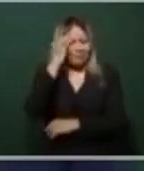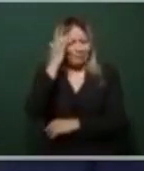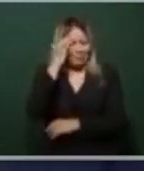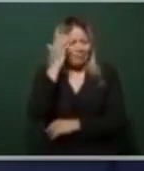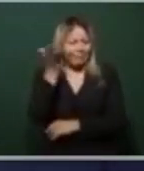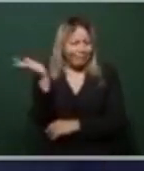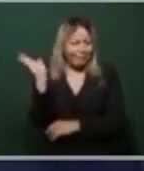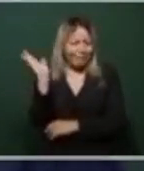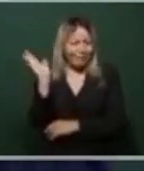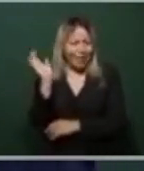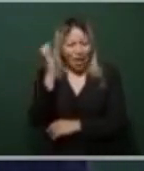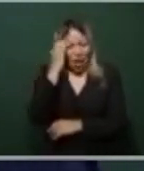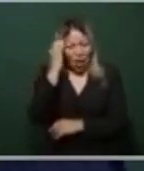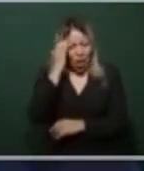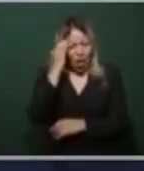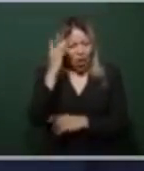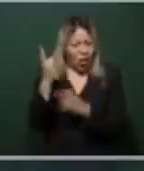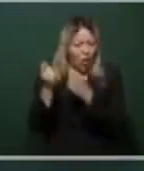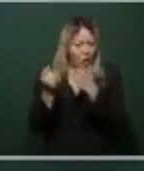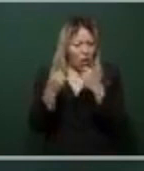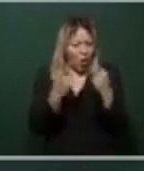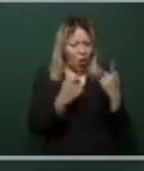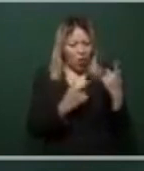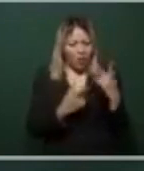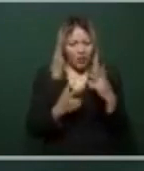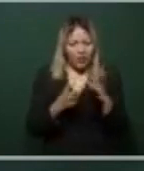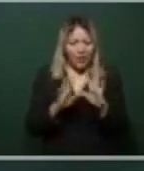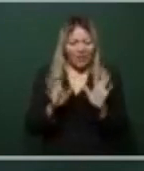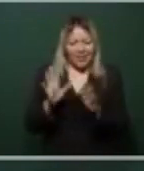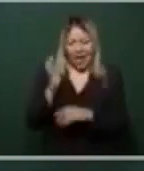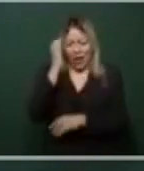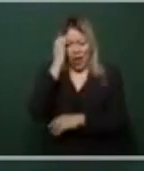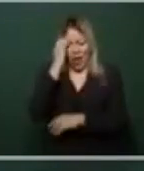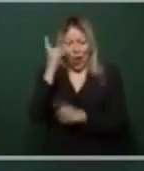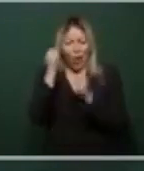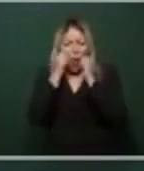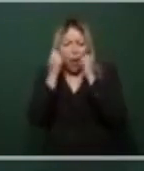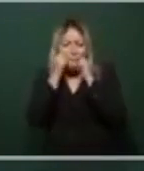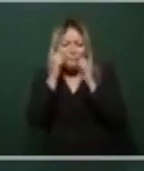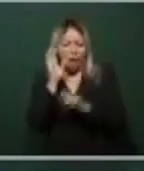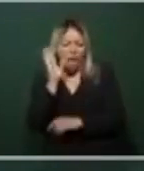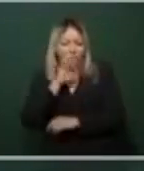Te conozco, Bacalao, aunque vengas disfrazado.